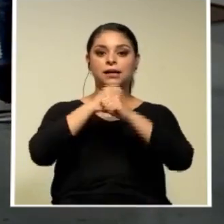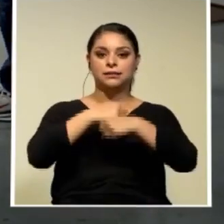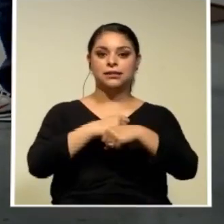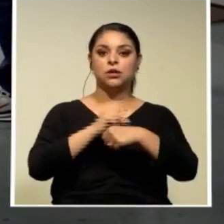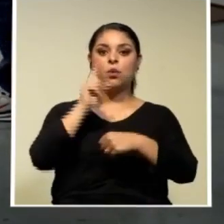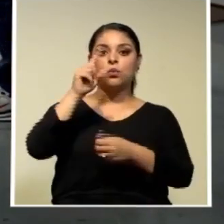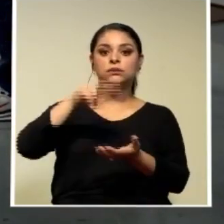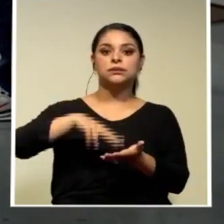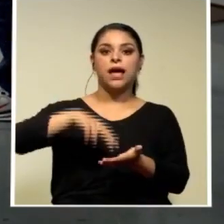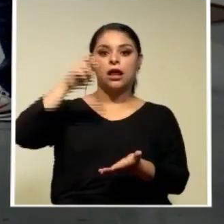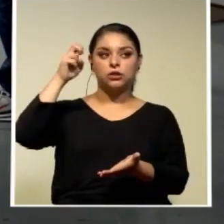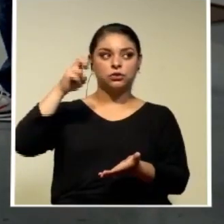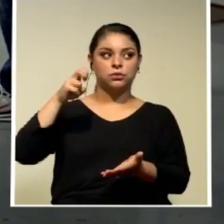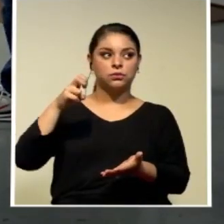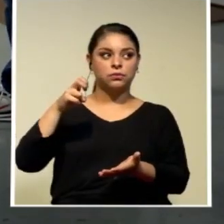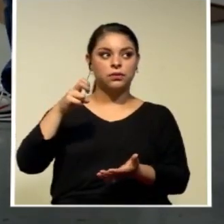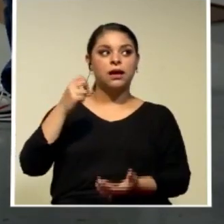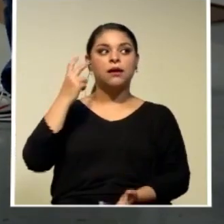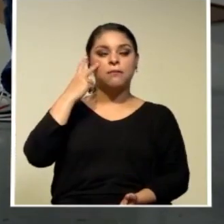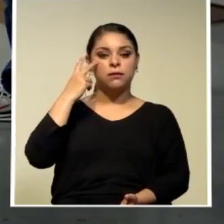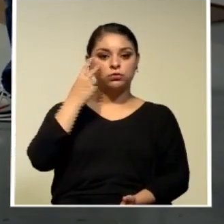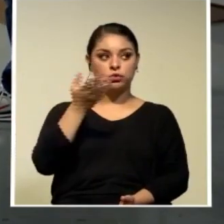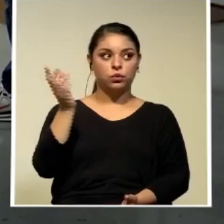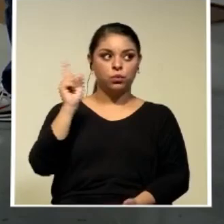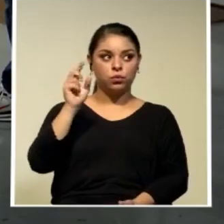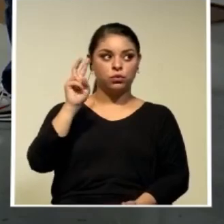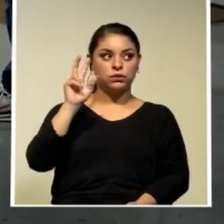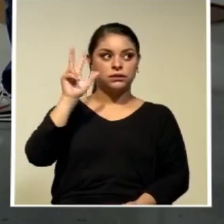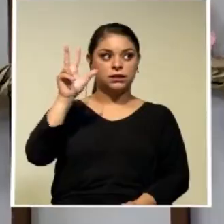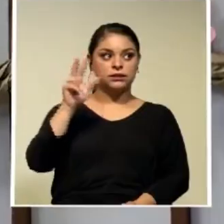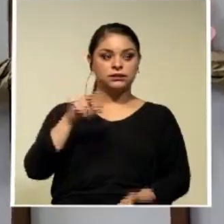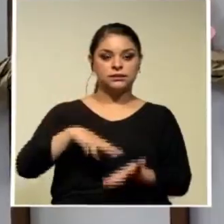un salto. Vamos, caballito, niños y niñas en casa. Una, dos, tres.